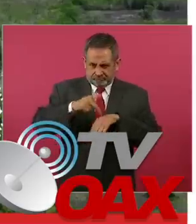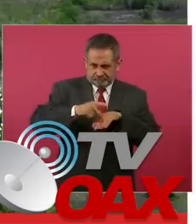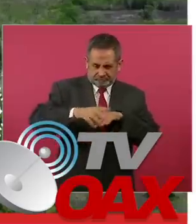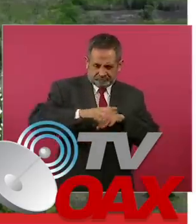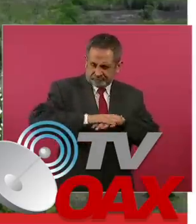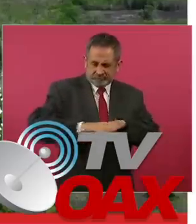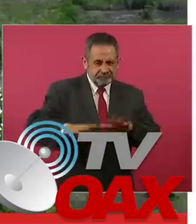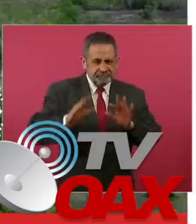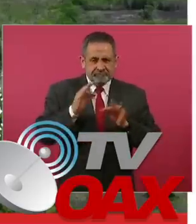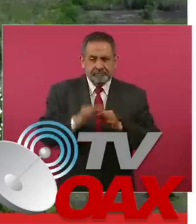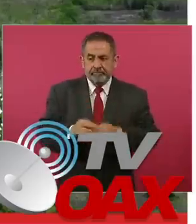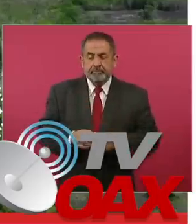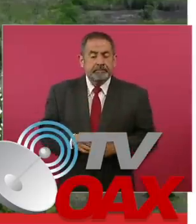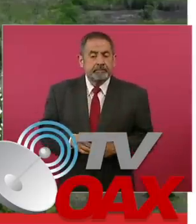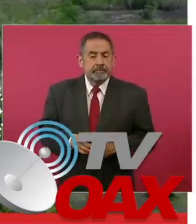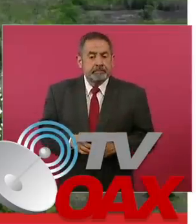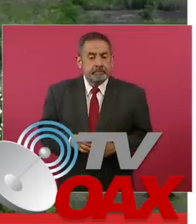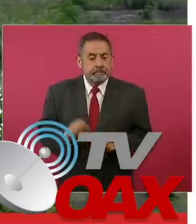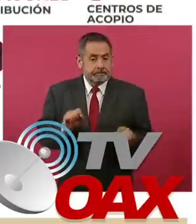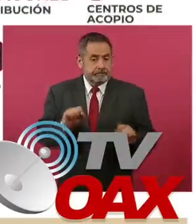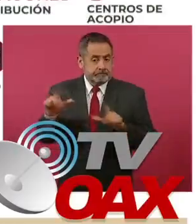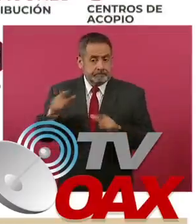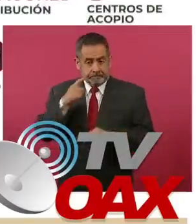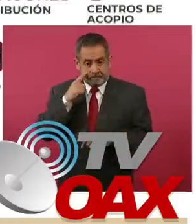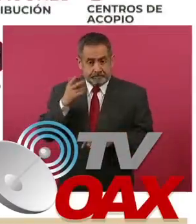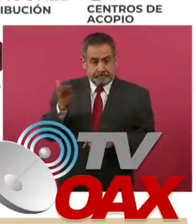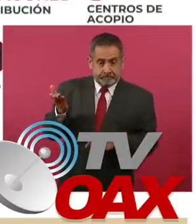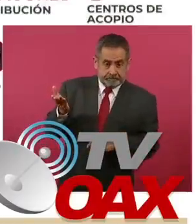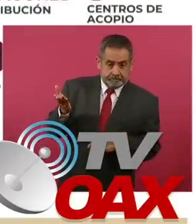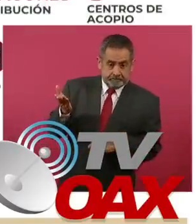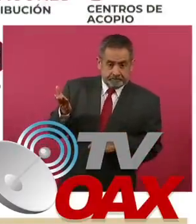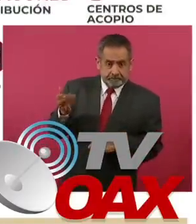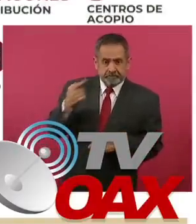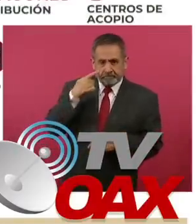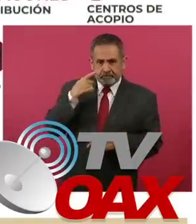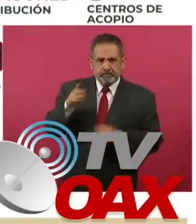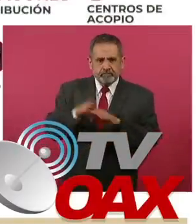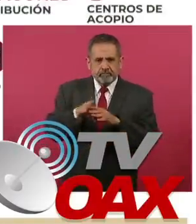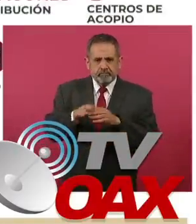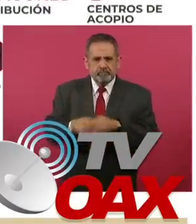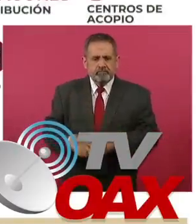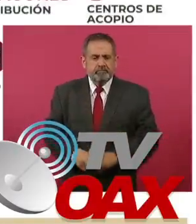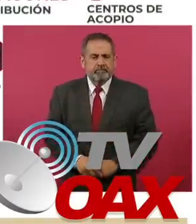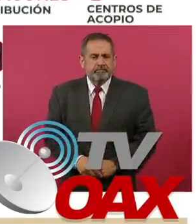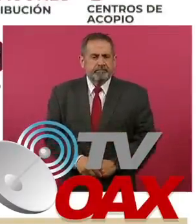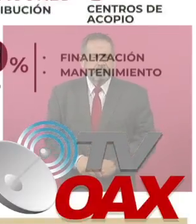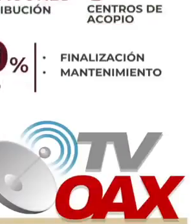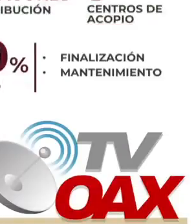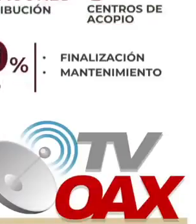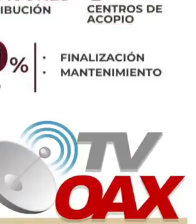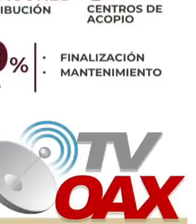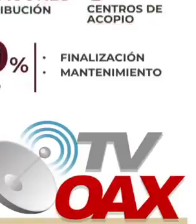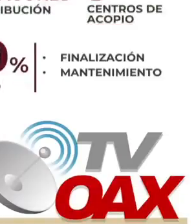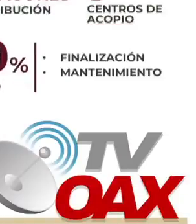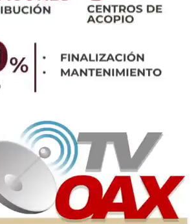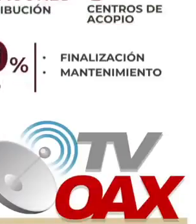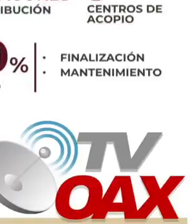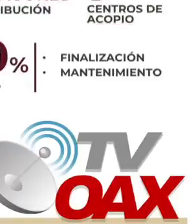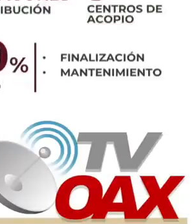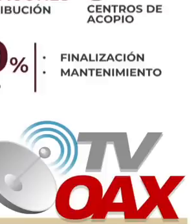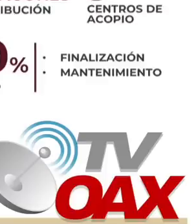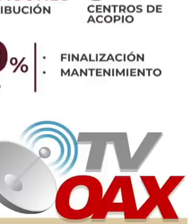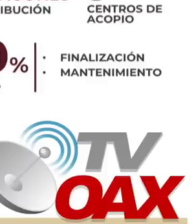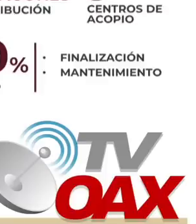tenemos, en la próxima lámina verificamos el balastro, ¿no? Siendo una secuencia, terminamos el terraplén, terminamos